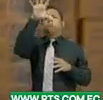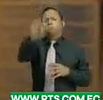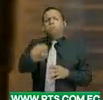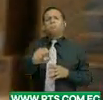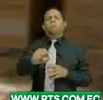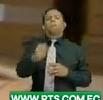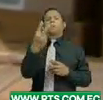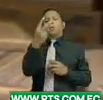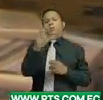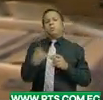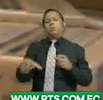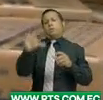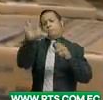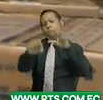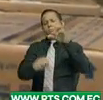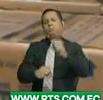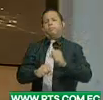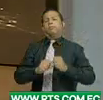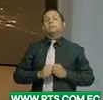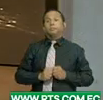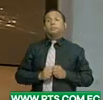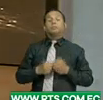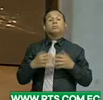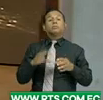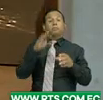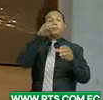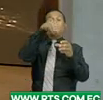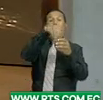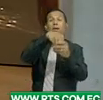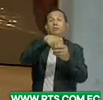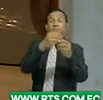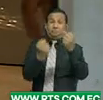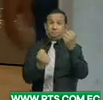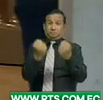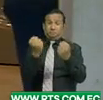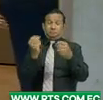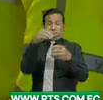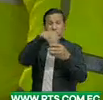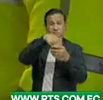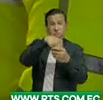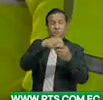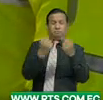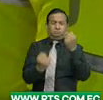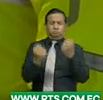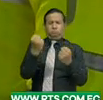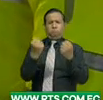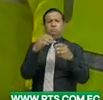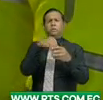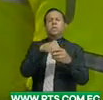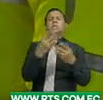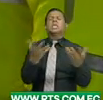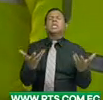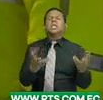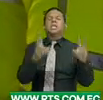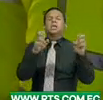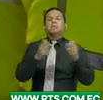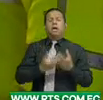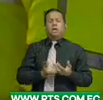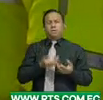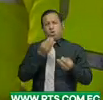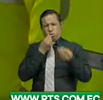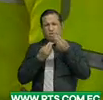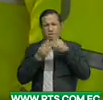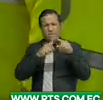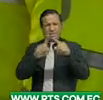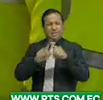La bodega se encontraba llena con los cartones que contenían productos de consumo humano. El hallazgo se realizó dentro de un local ubicado